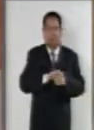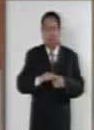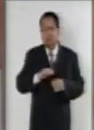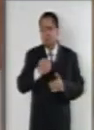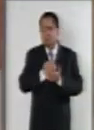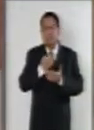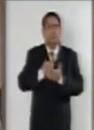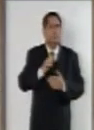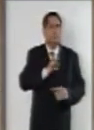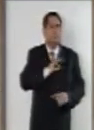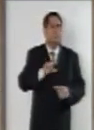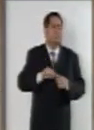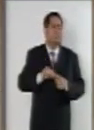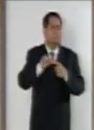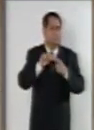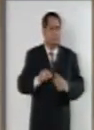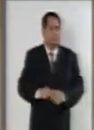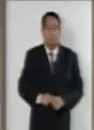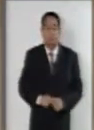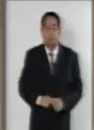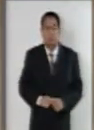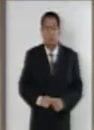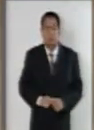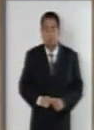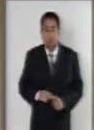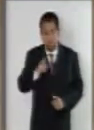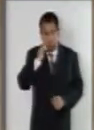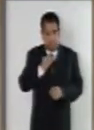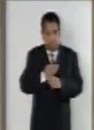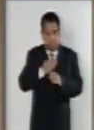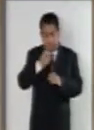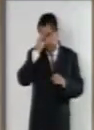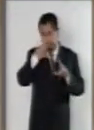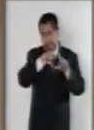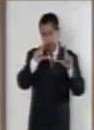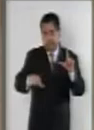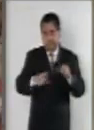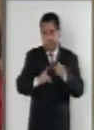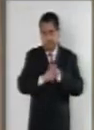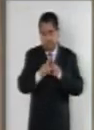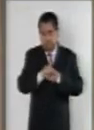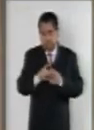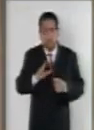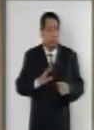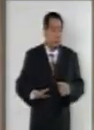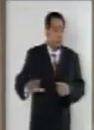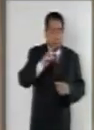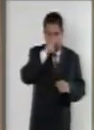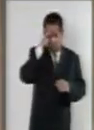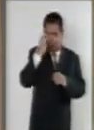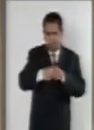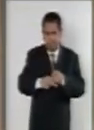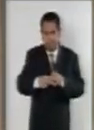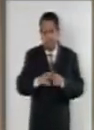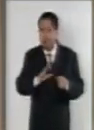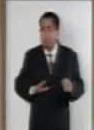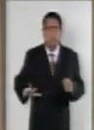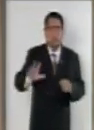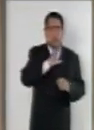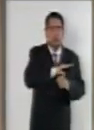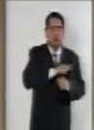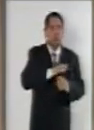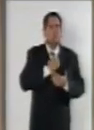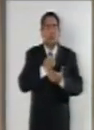especiales. En las circunstancias en las que está México, todo México debería de ser una zona